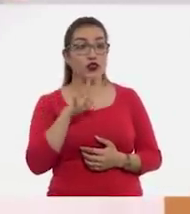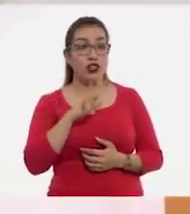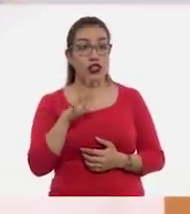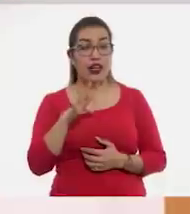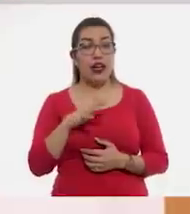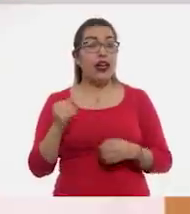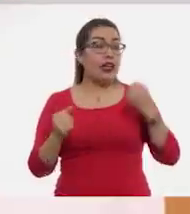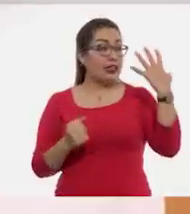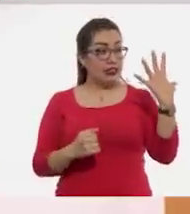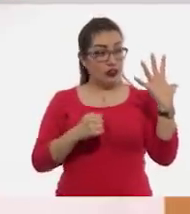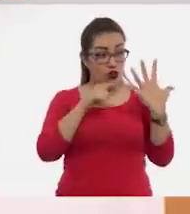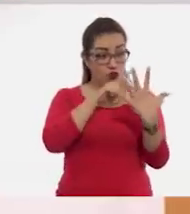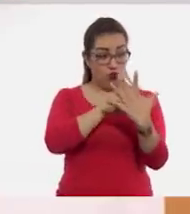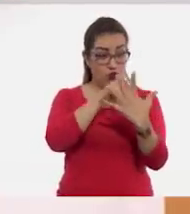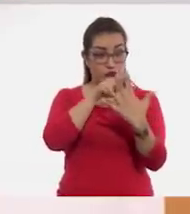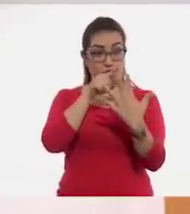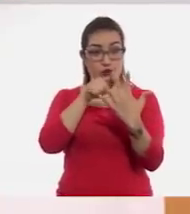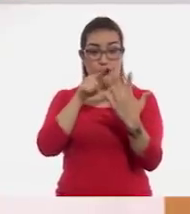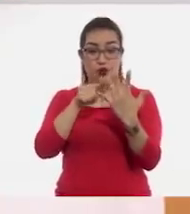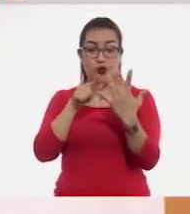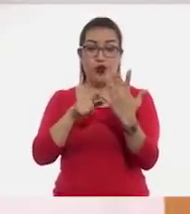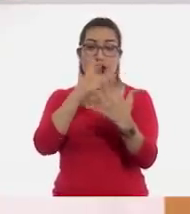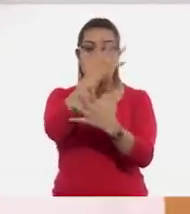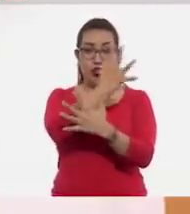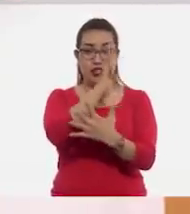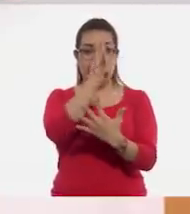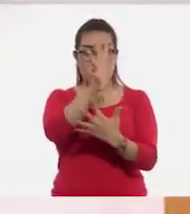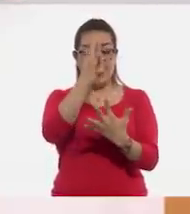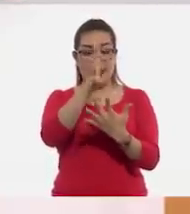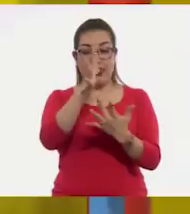con 10 cuadritos, ¿cuántas decenas tengo?